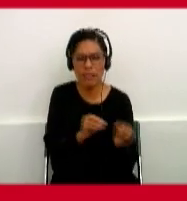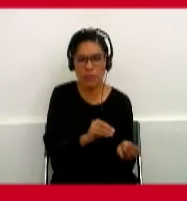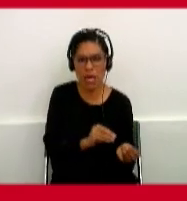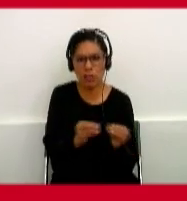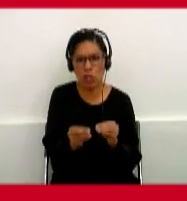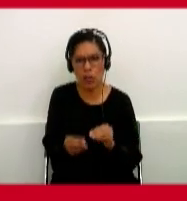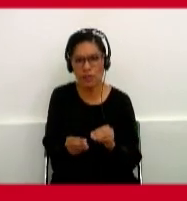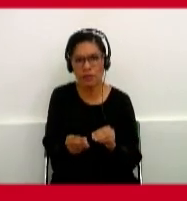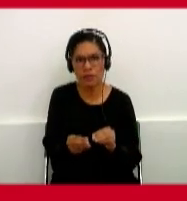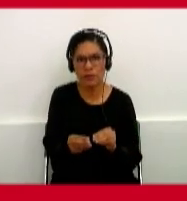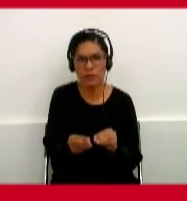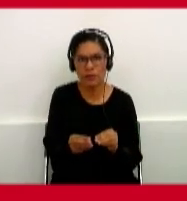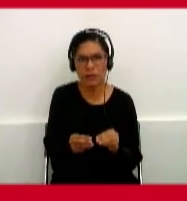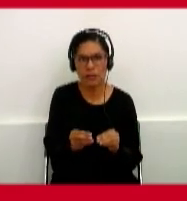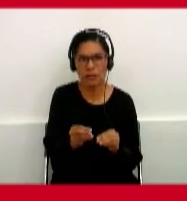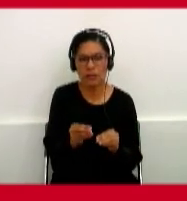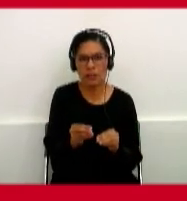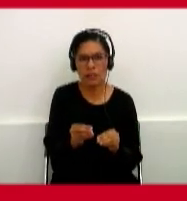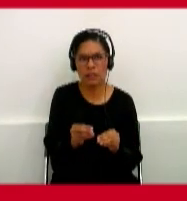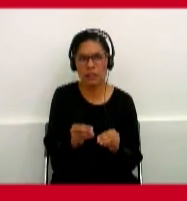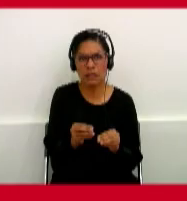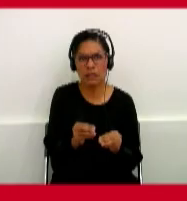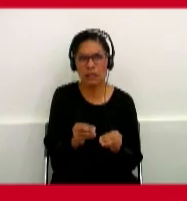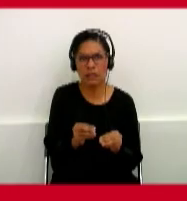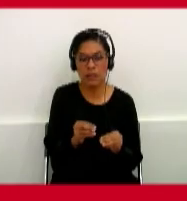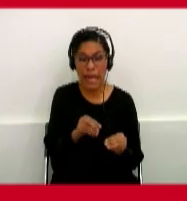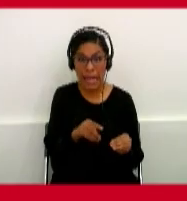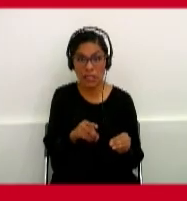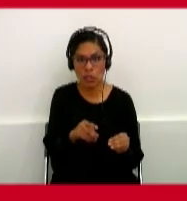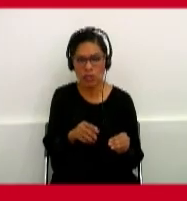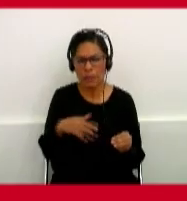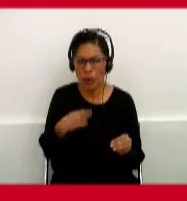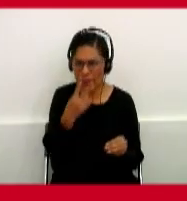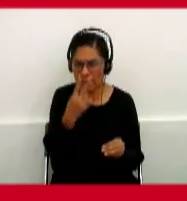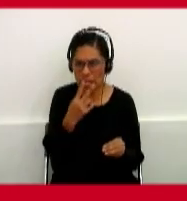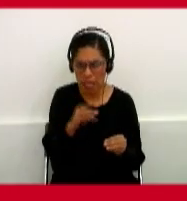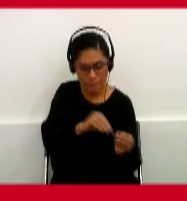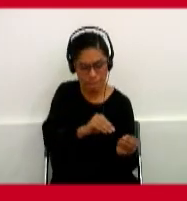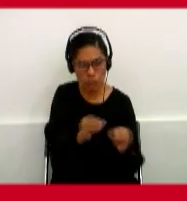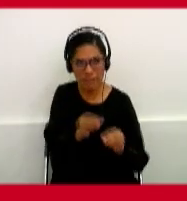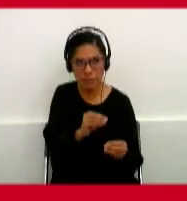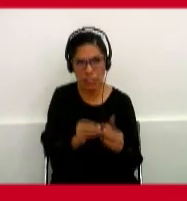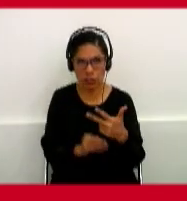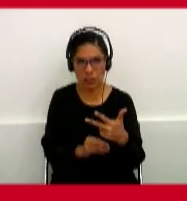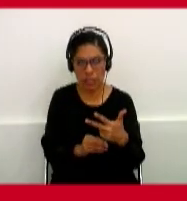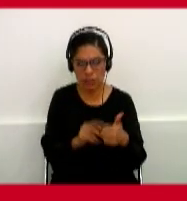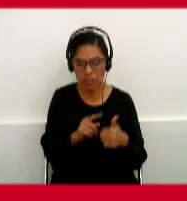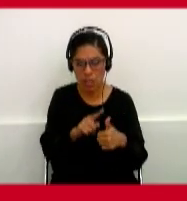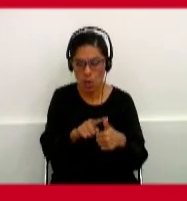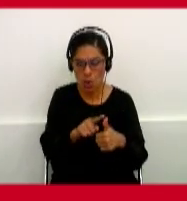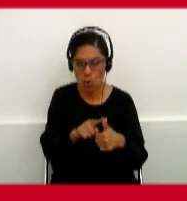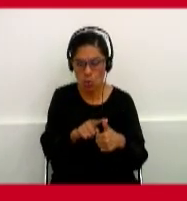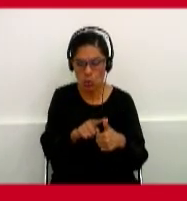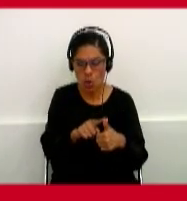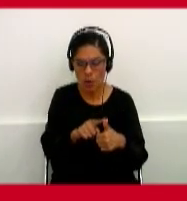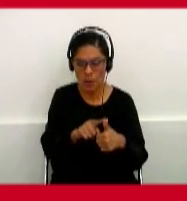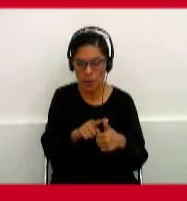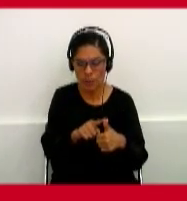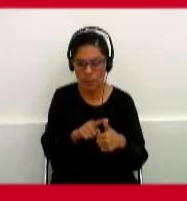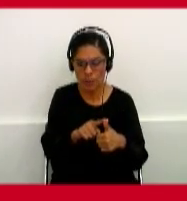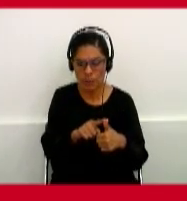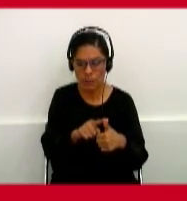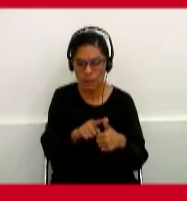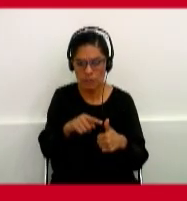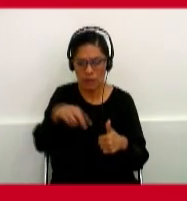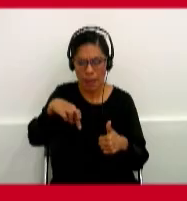tener con la cinemática 3 tipos de movimientos, que lo son elipsoidal, la